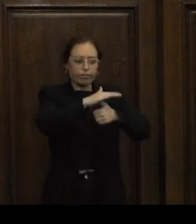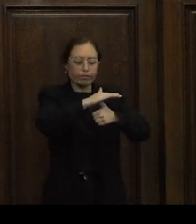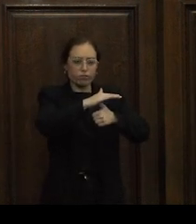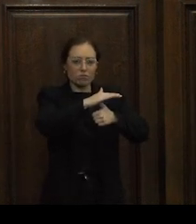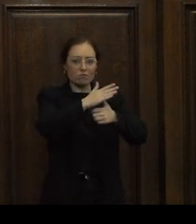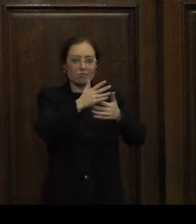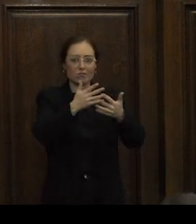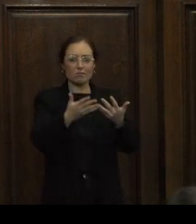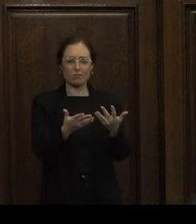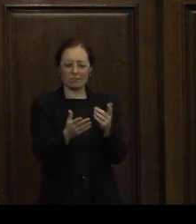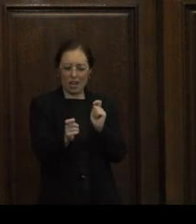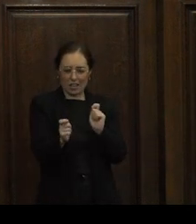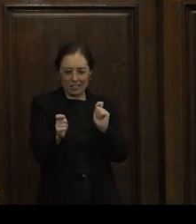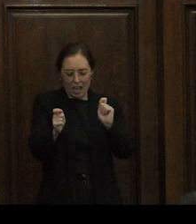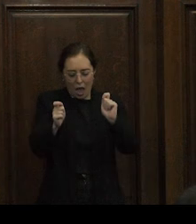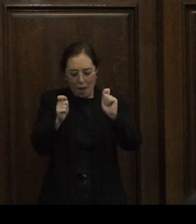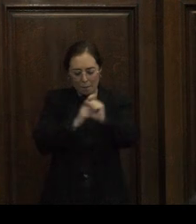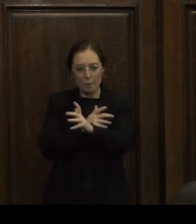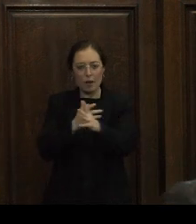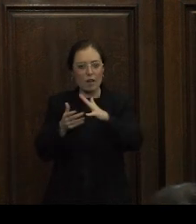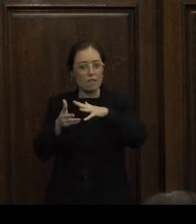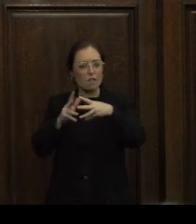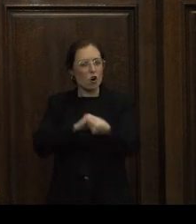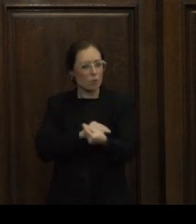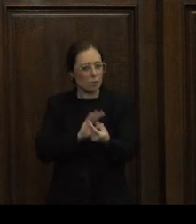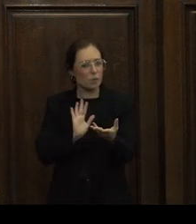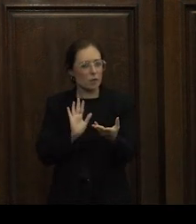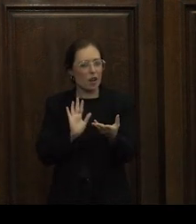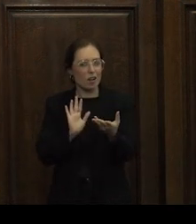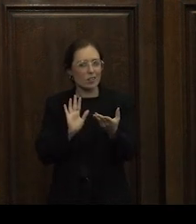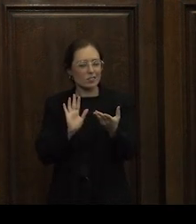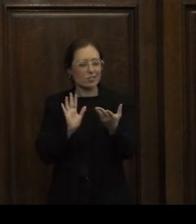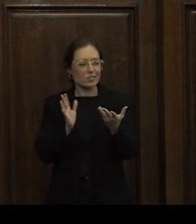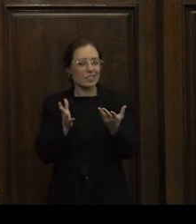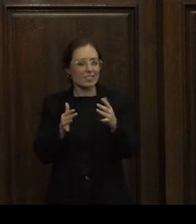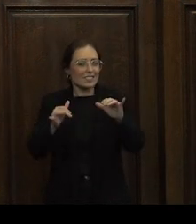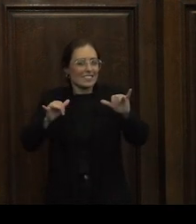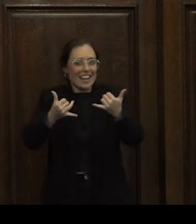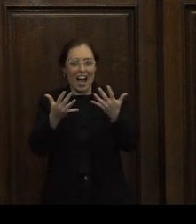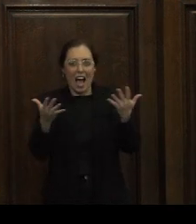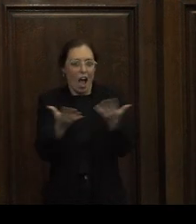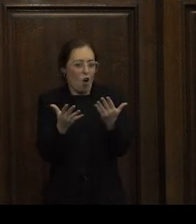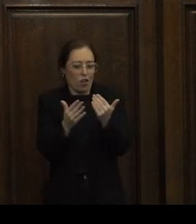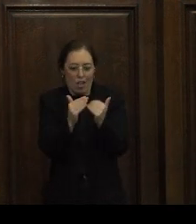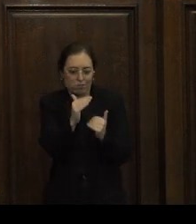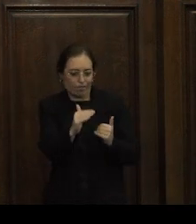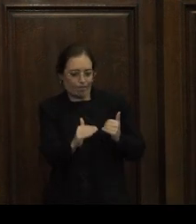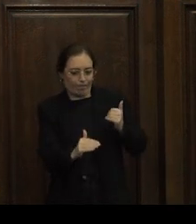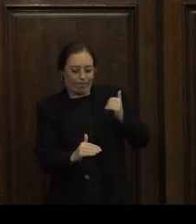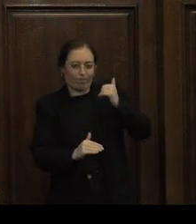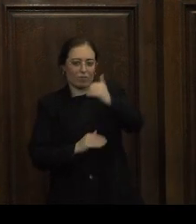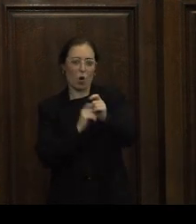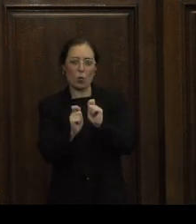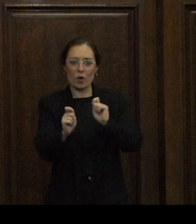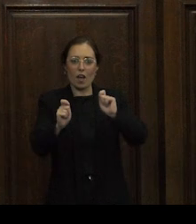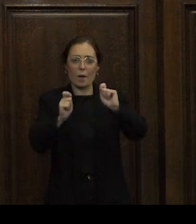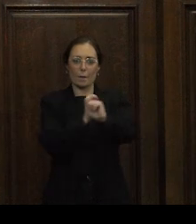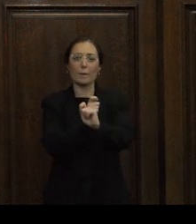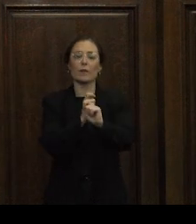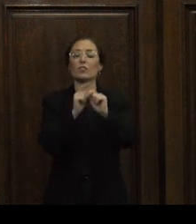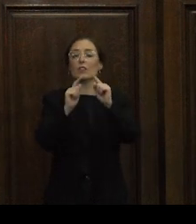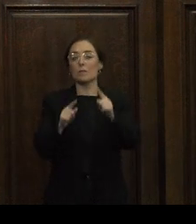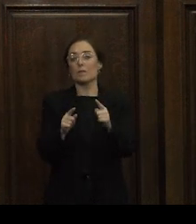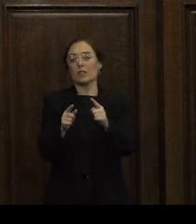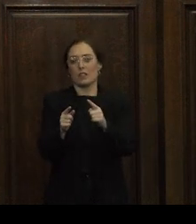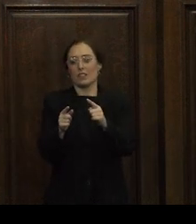moral renovado, en el cual que se ha vuelto estéril hacia la hipocresía. La